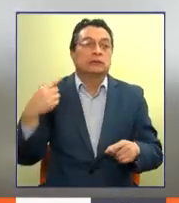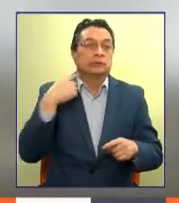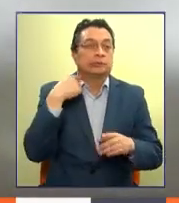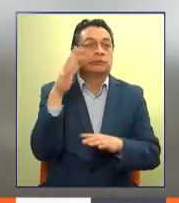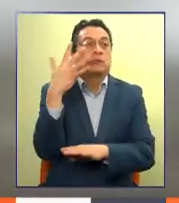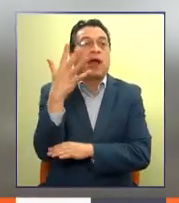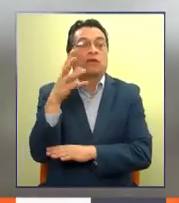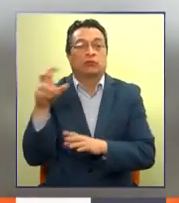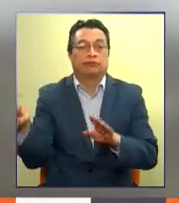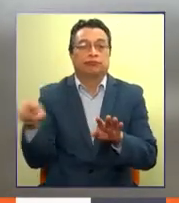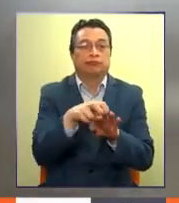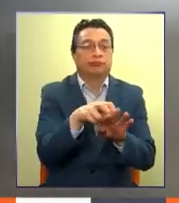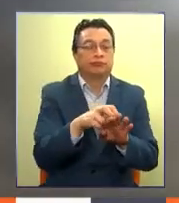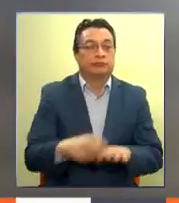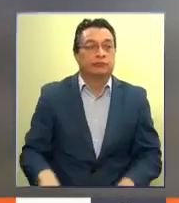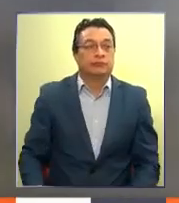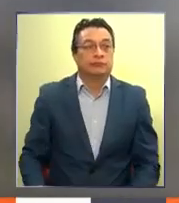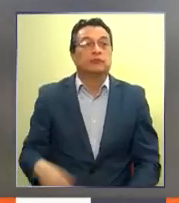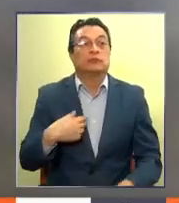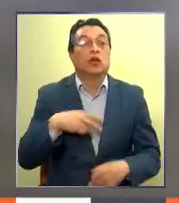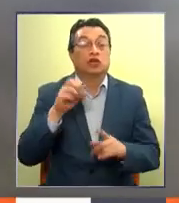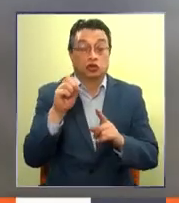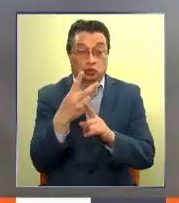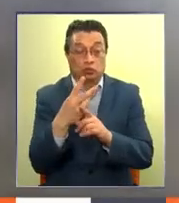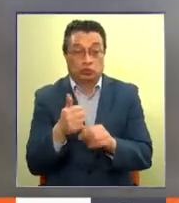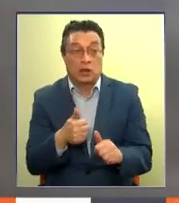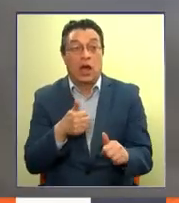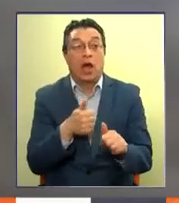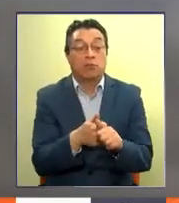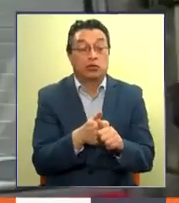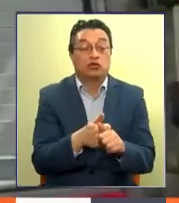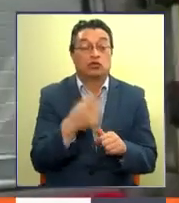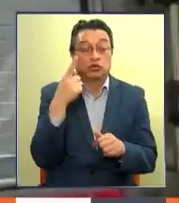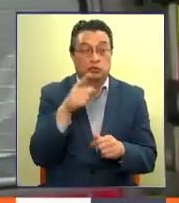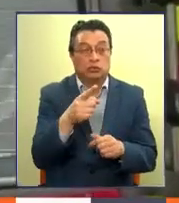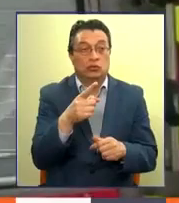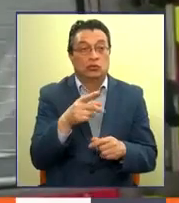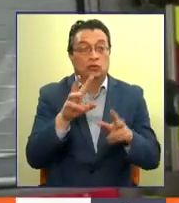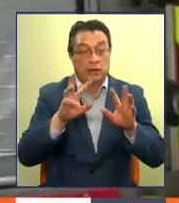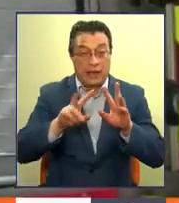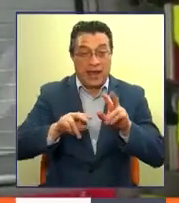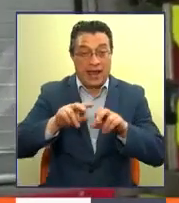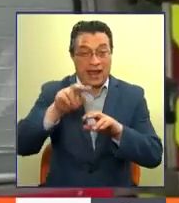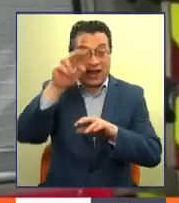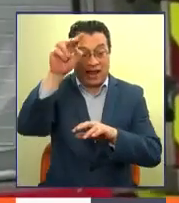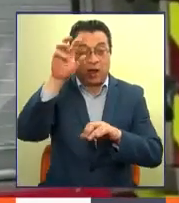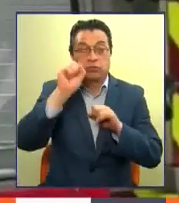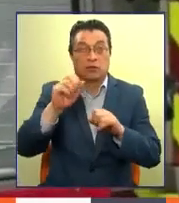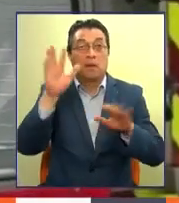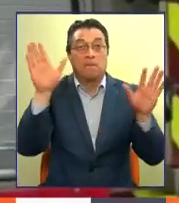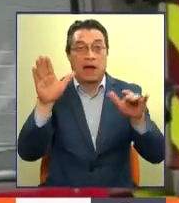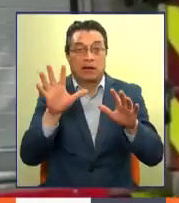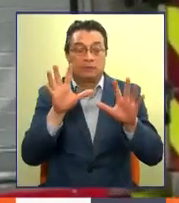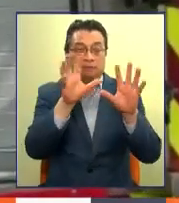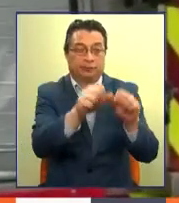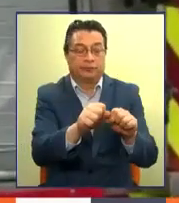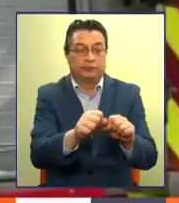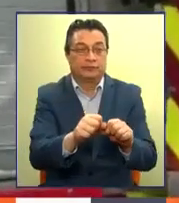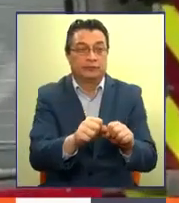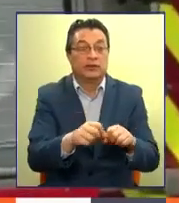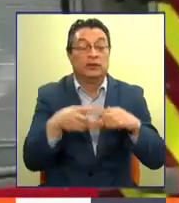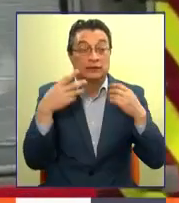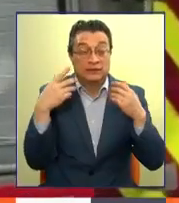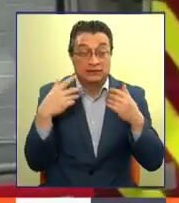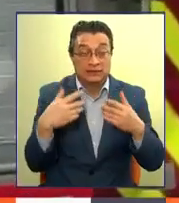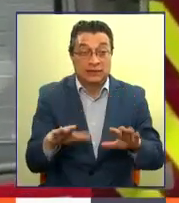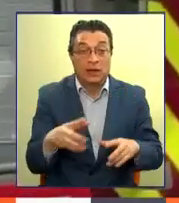árbol. Entonces solicitaron una segunda unidad de apoyo que contaba con un juego de escala, ¿cierto?, para poder alcanzar al ave. Al momento que